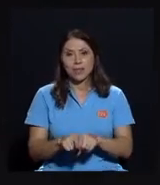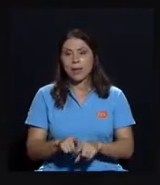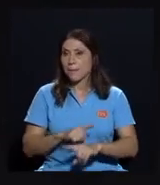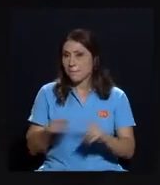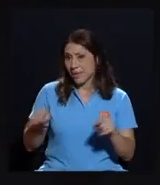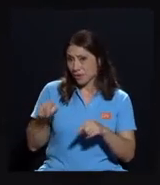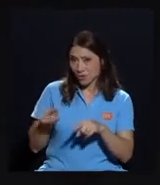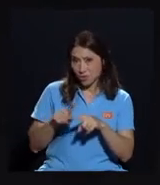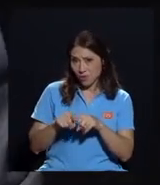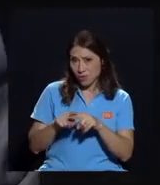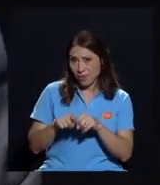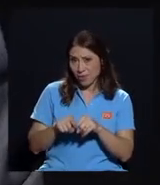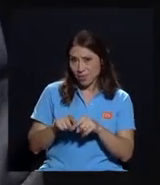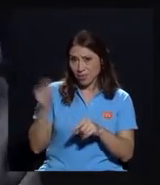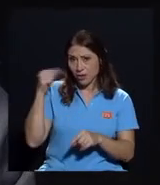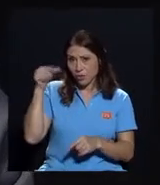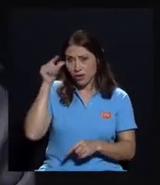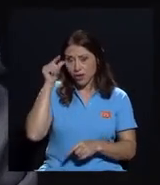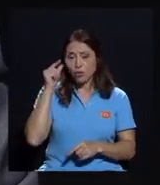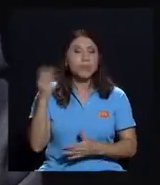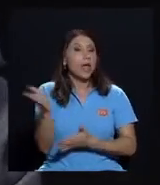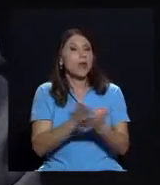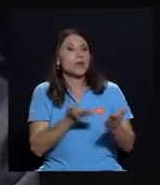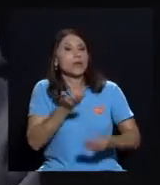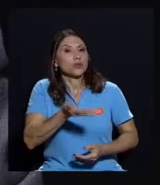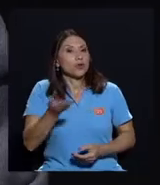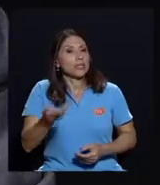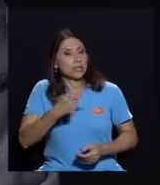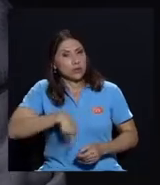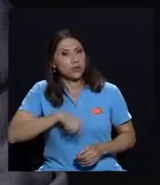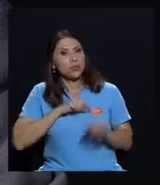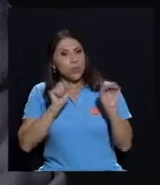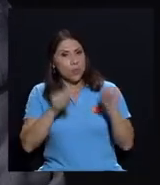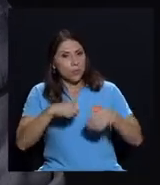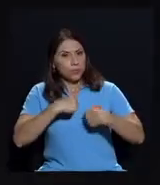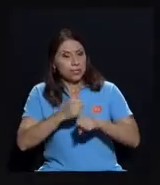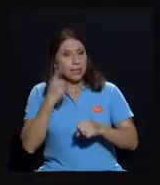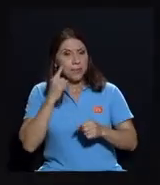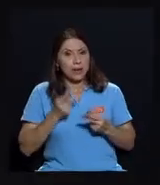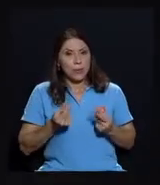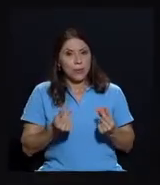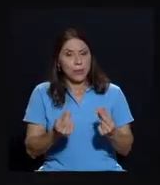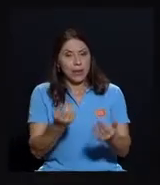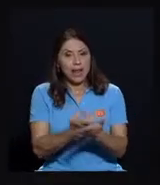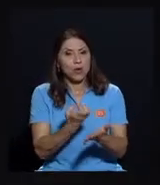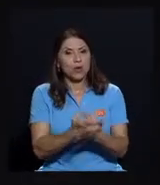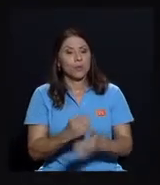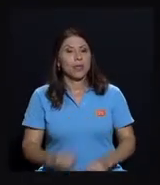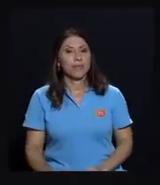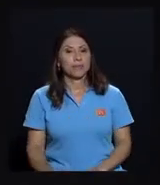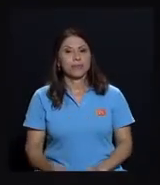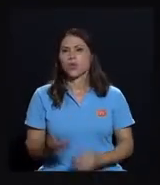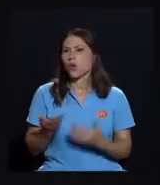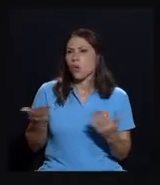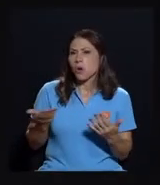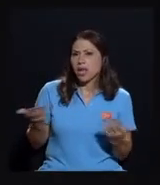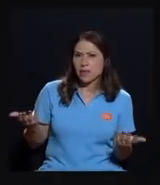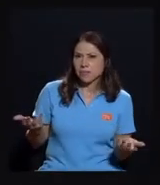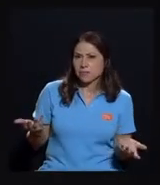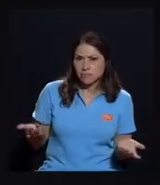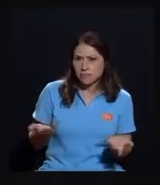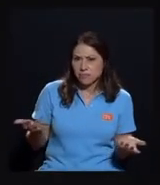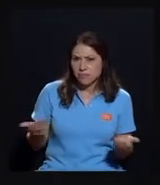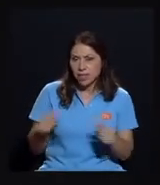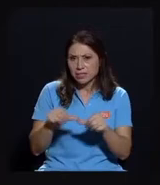depende del gobierno hay cosas que podemos hacer nosotros para celebrar nuestra economía como que si es el sector